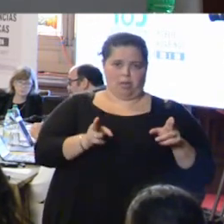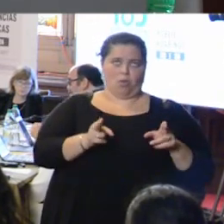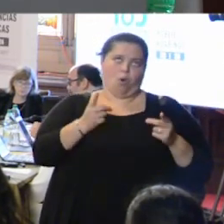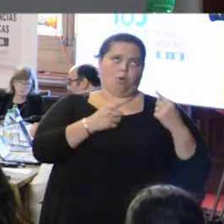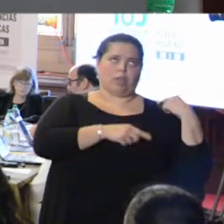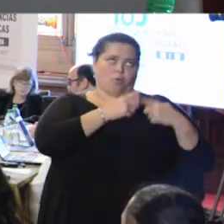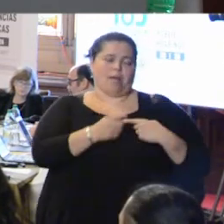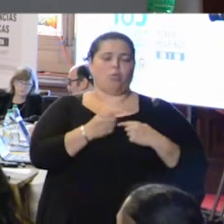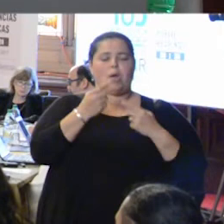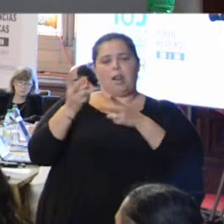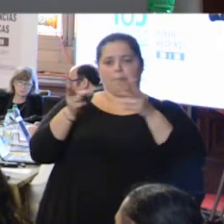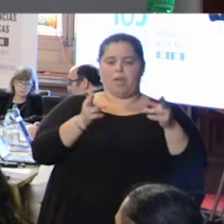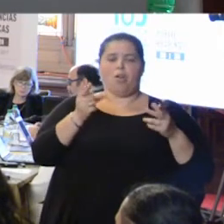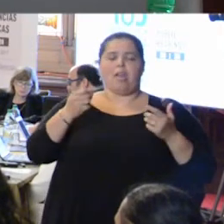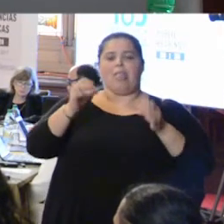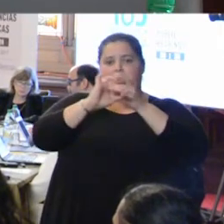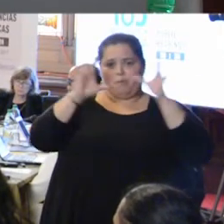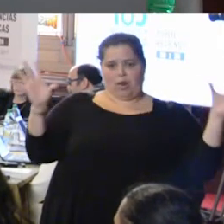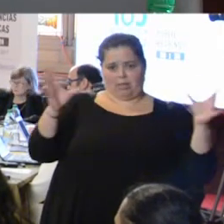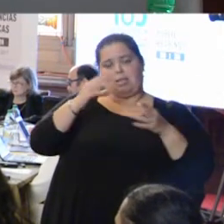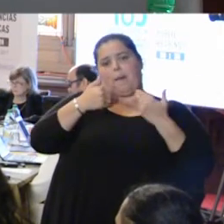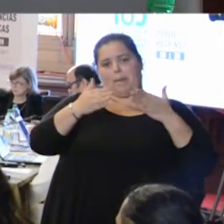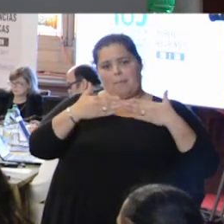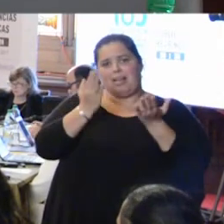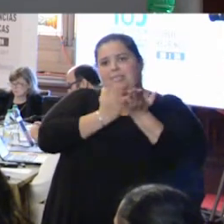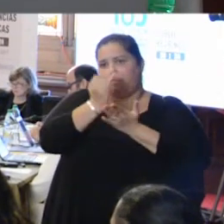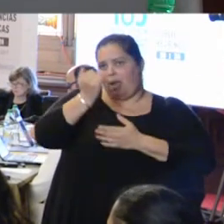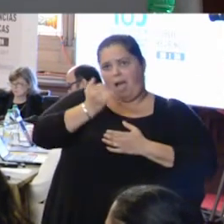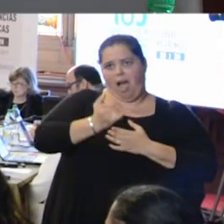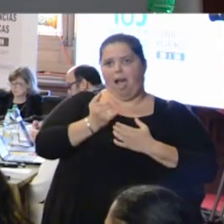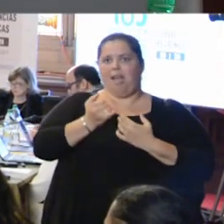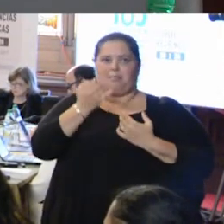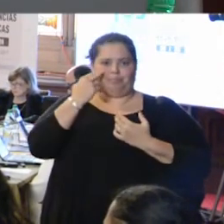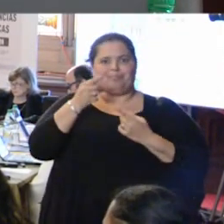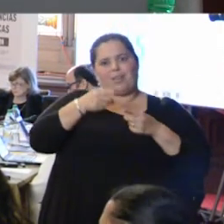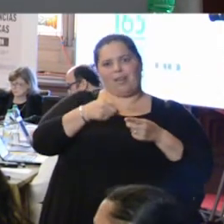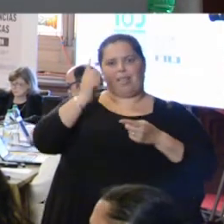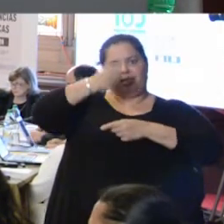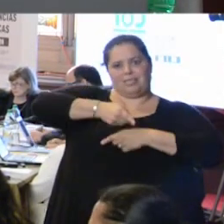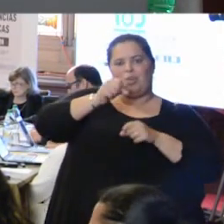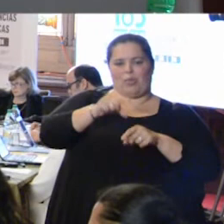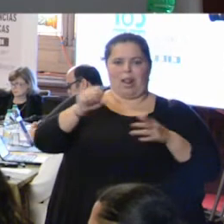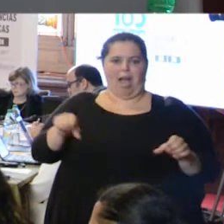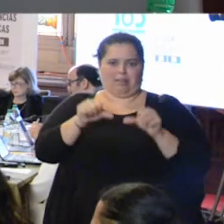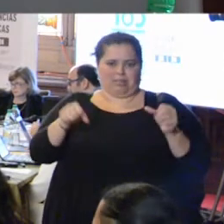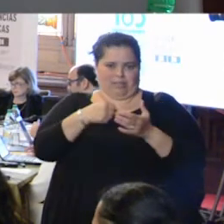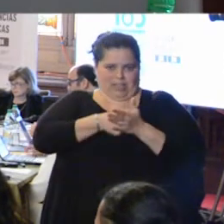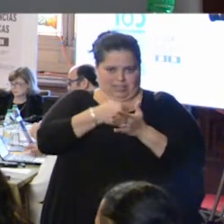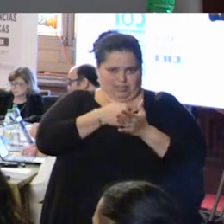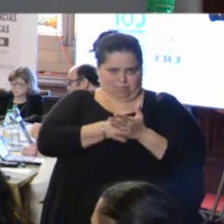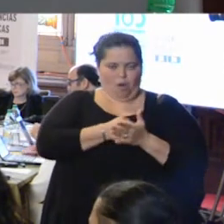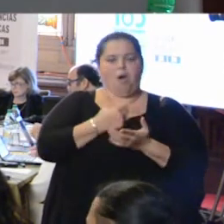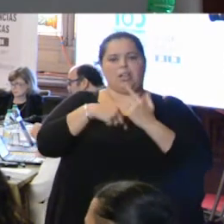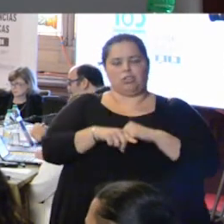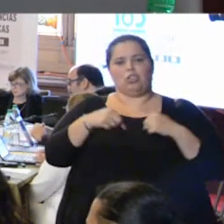periodo democrático en Panamá, siempre han existido amenazas para el ejercicio del activismo, que es algo que era un secreto a voces, que no se quería decir, que aprovechamos